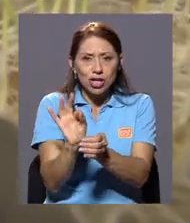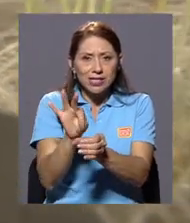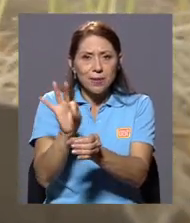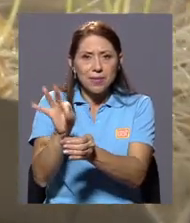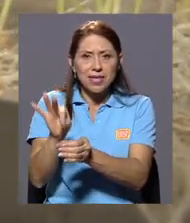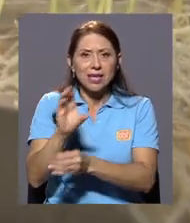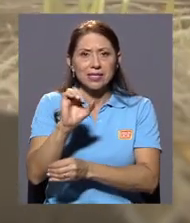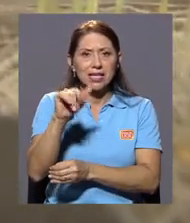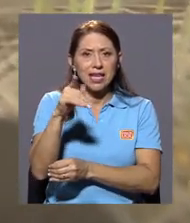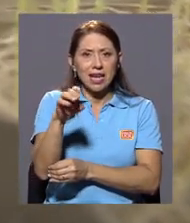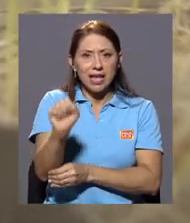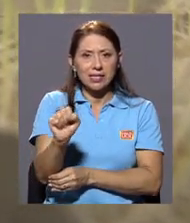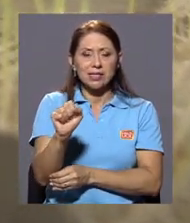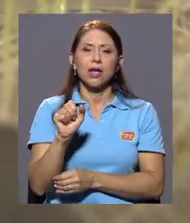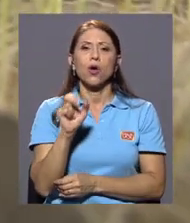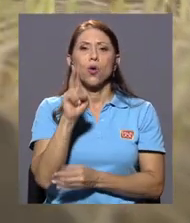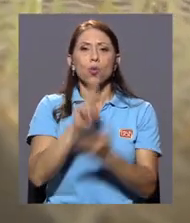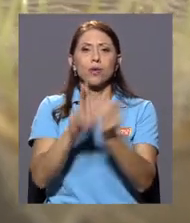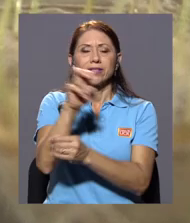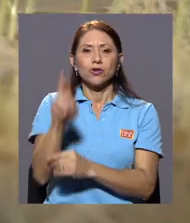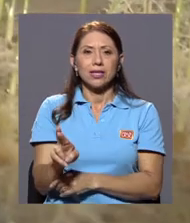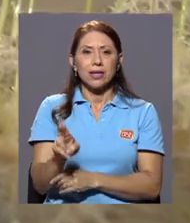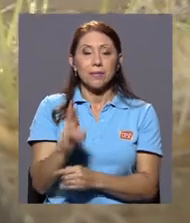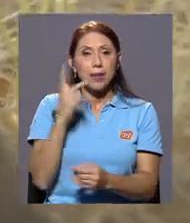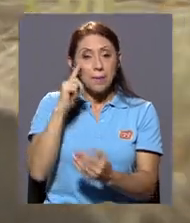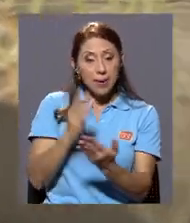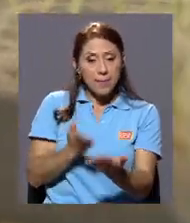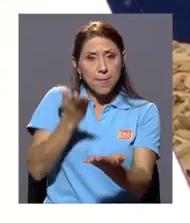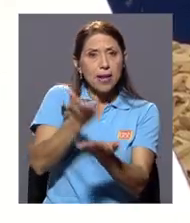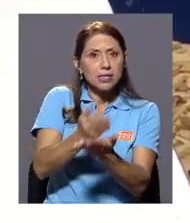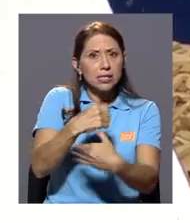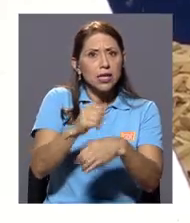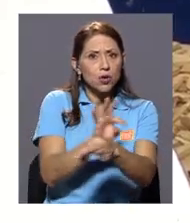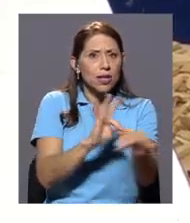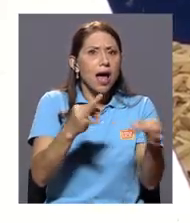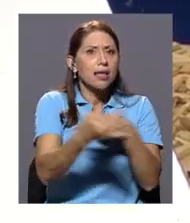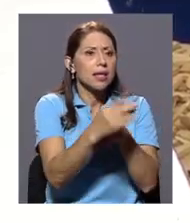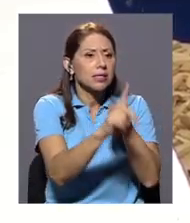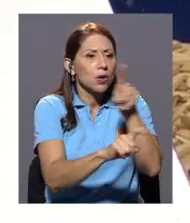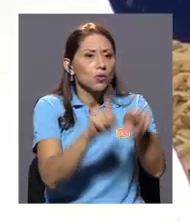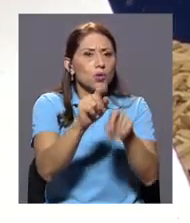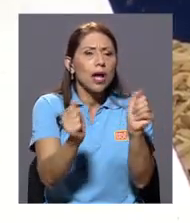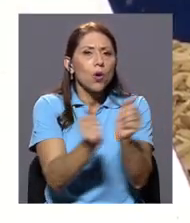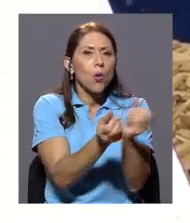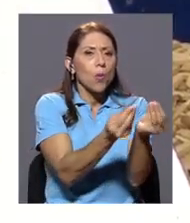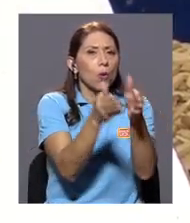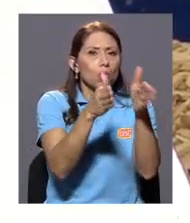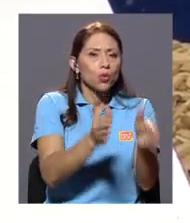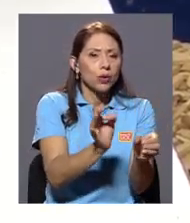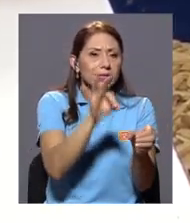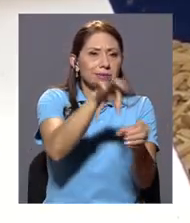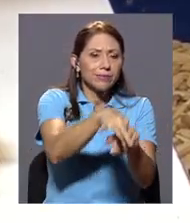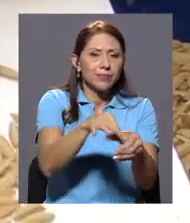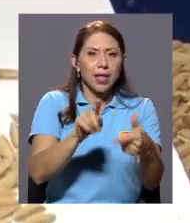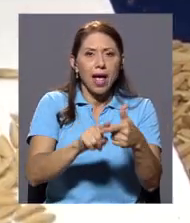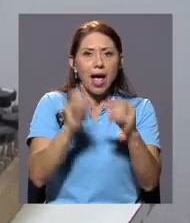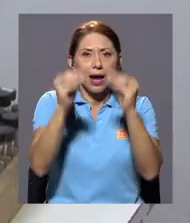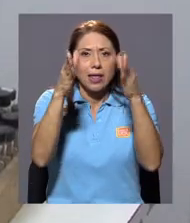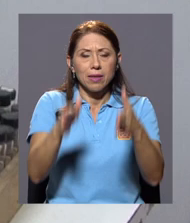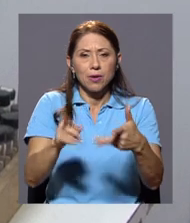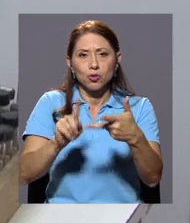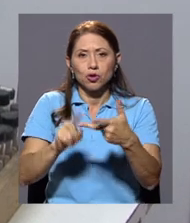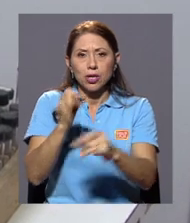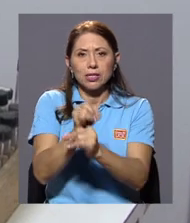UCR. Para su planteamiento se realizaron talleres de consulta con productores, académicos y entidades públicas y